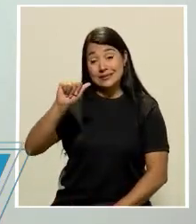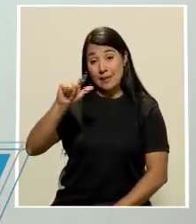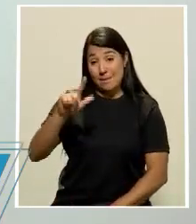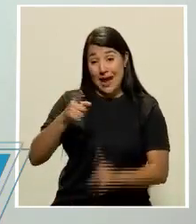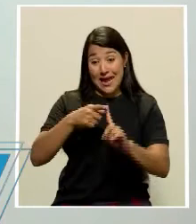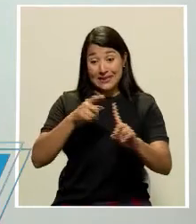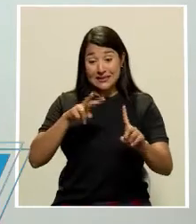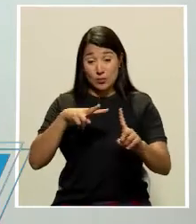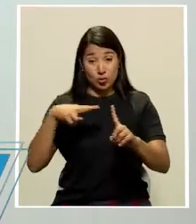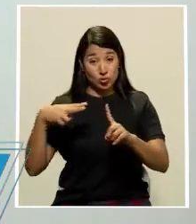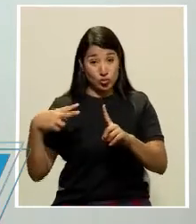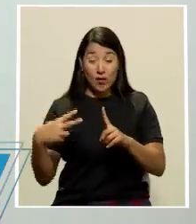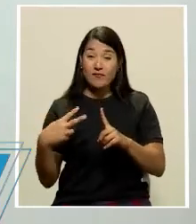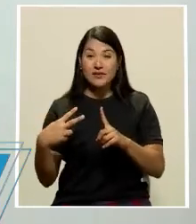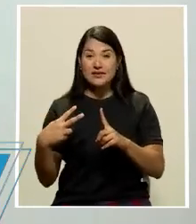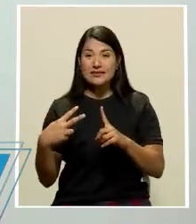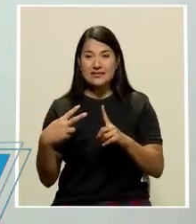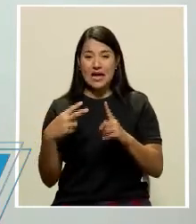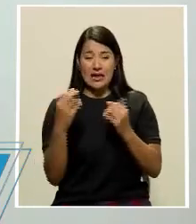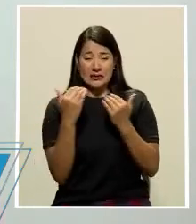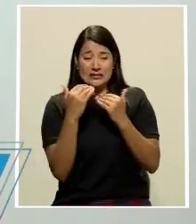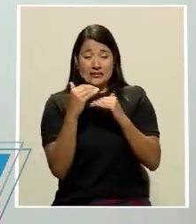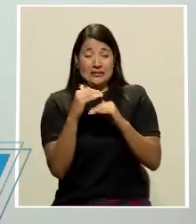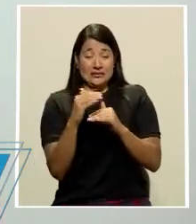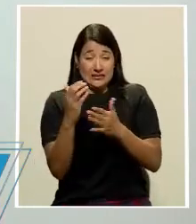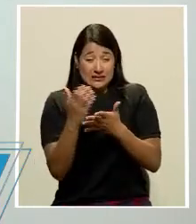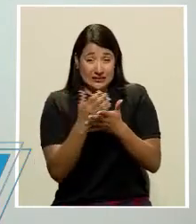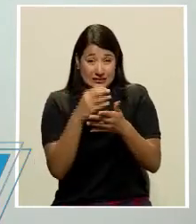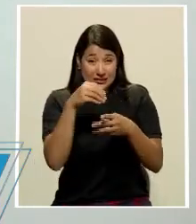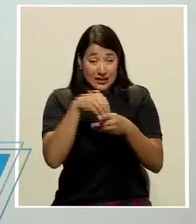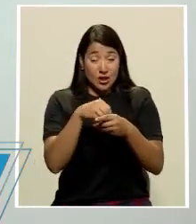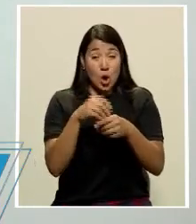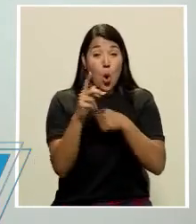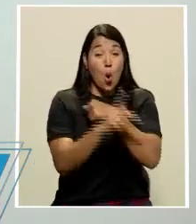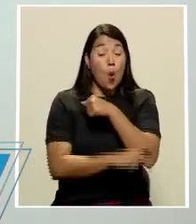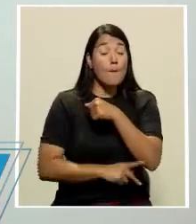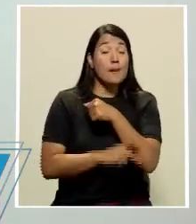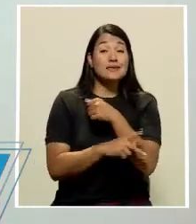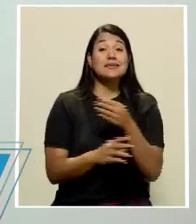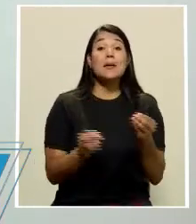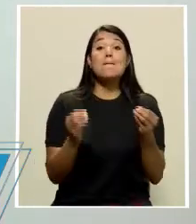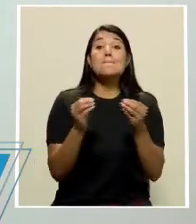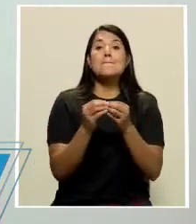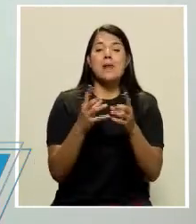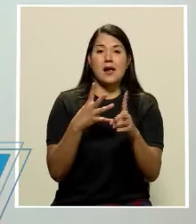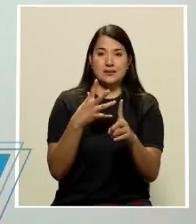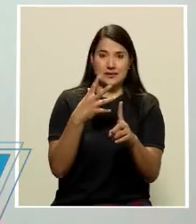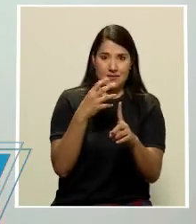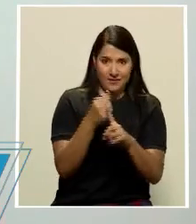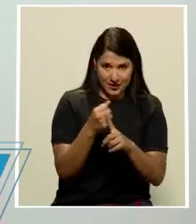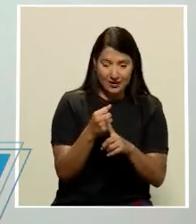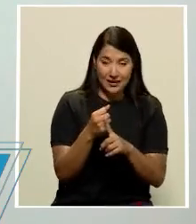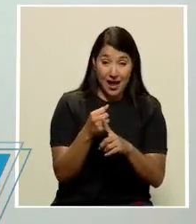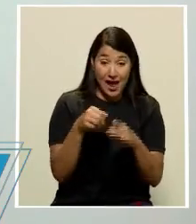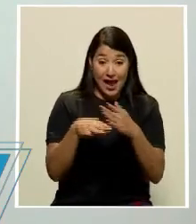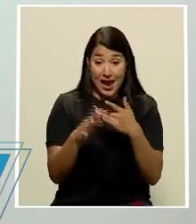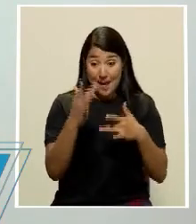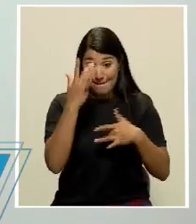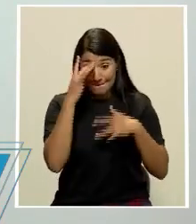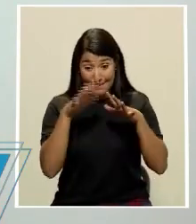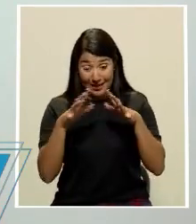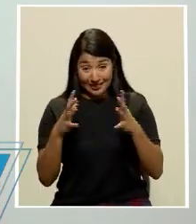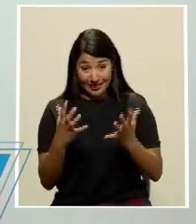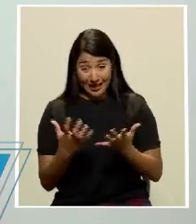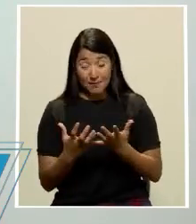vista de la contracción del ingreso per cápita, los países más golpeados después de esta pandemia y durante la